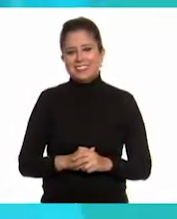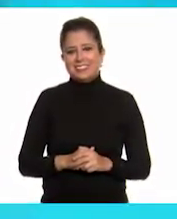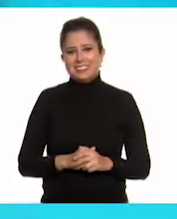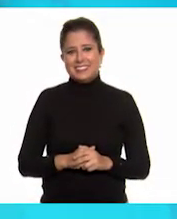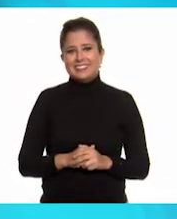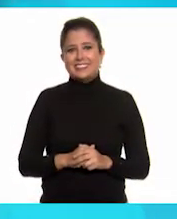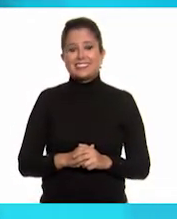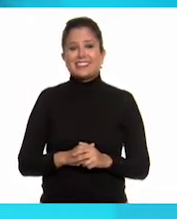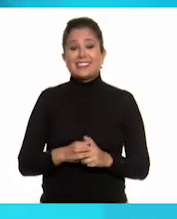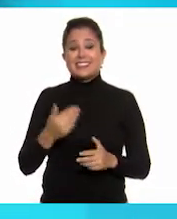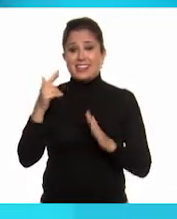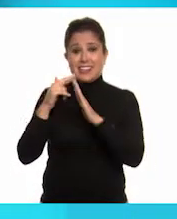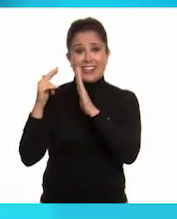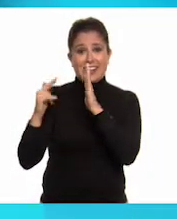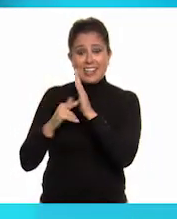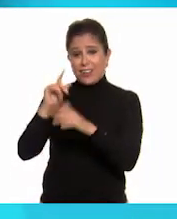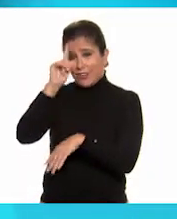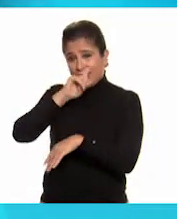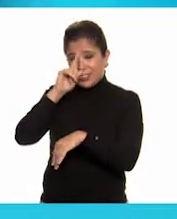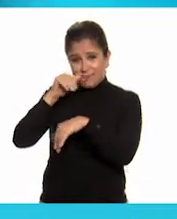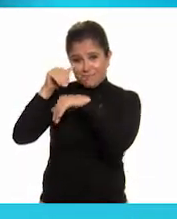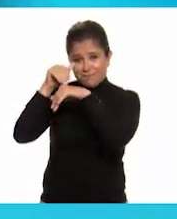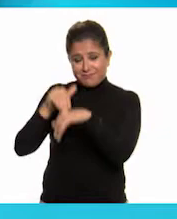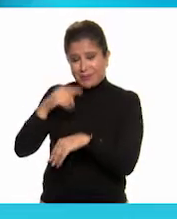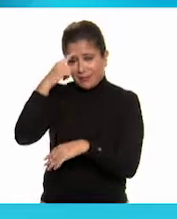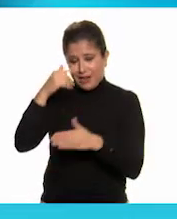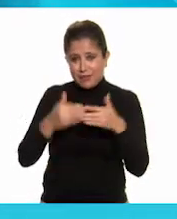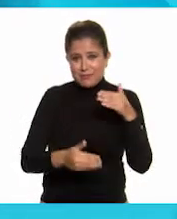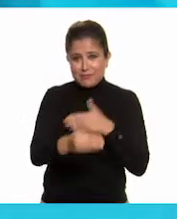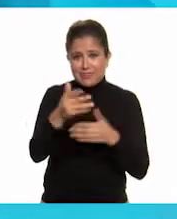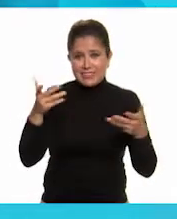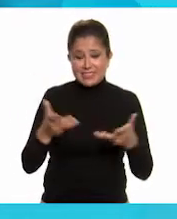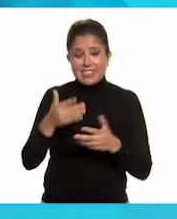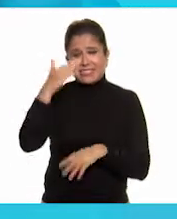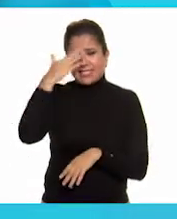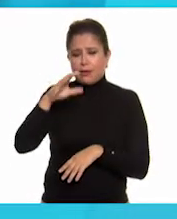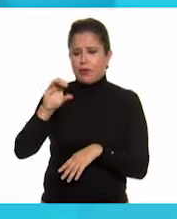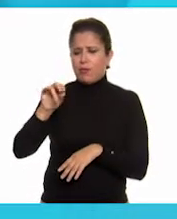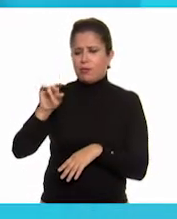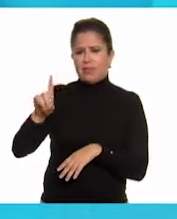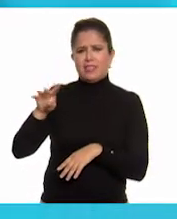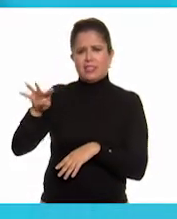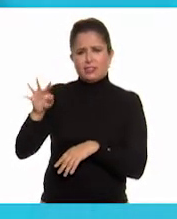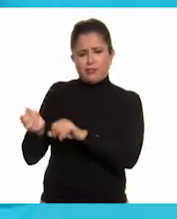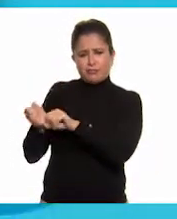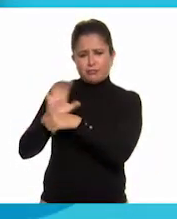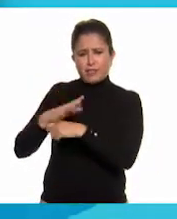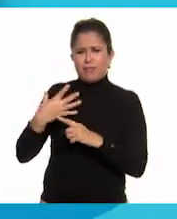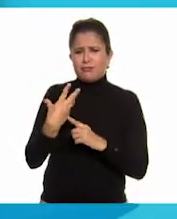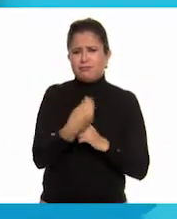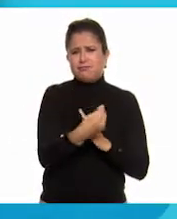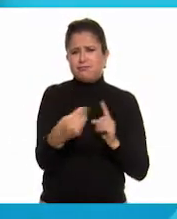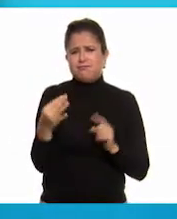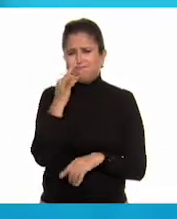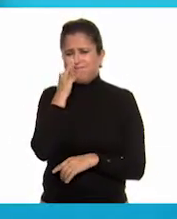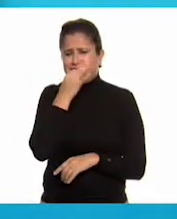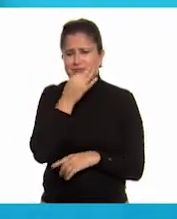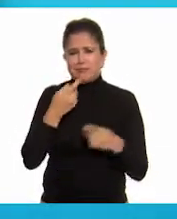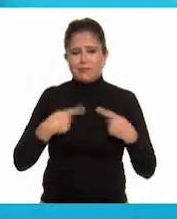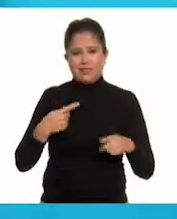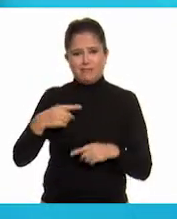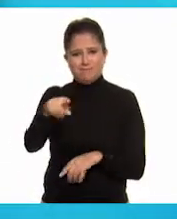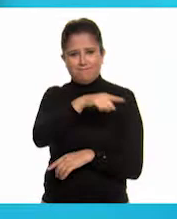Buenas prácticas para seguir adelante. Como todos sabemos, la COVID-19 es una enfermedad que se contagia muy fácilmente entre